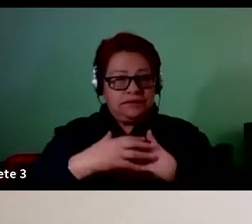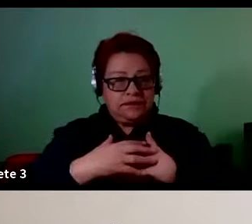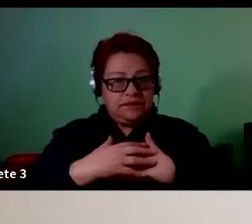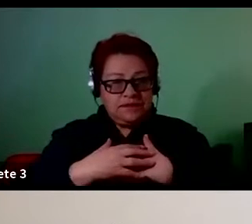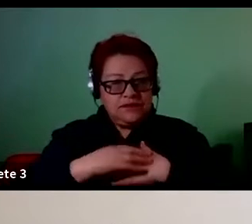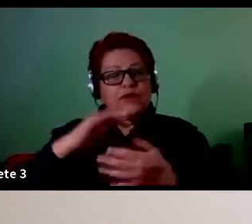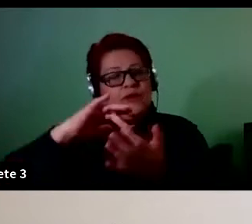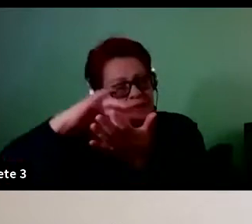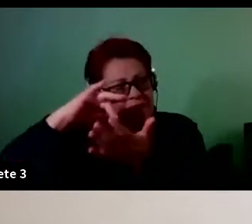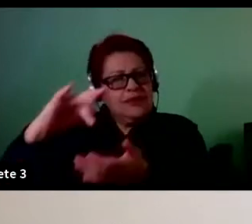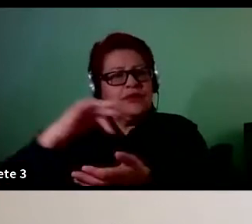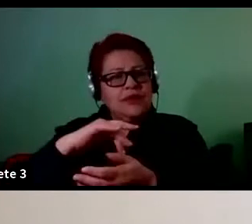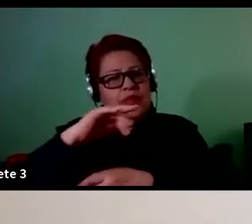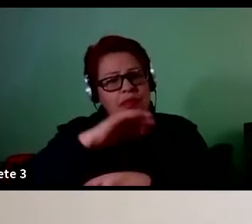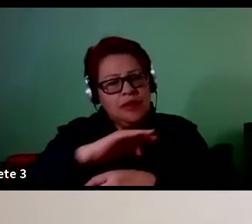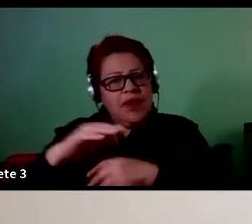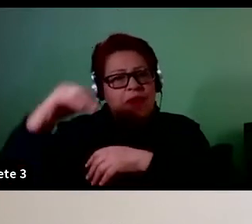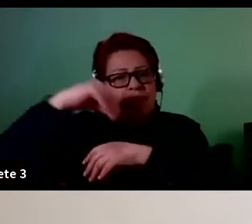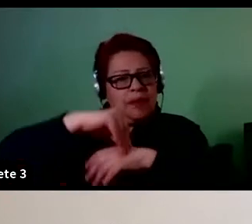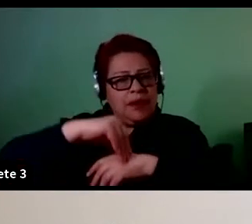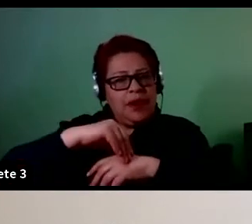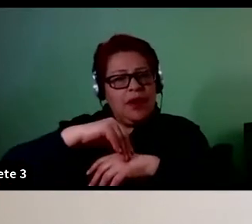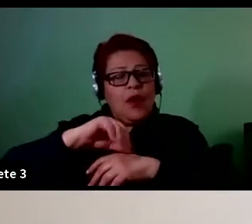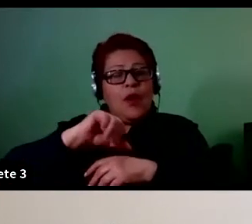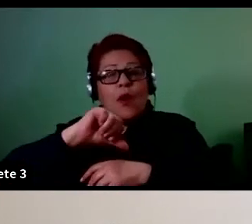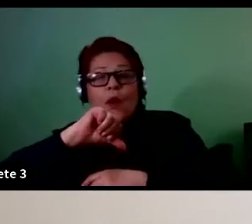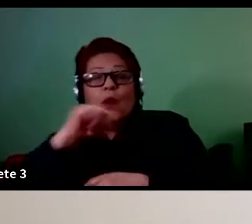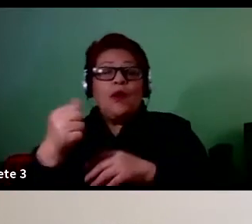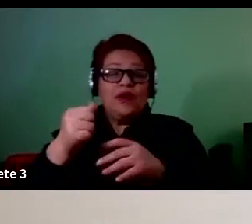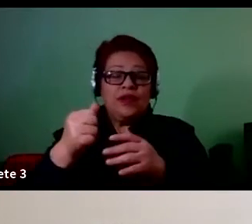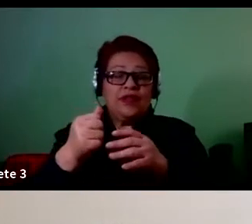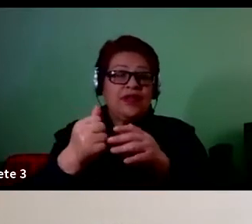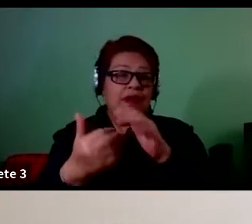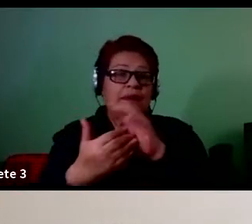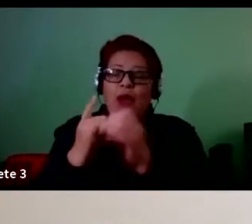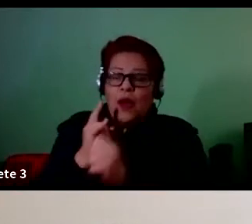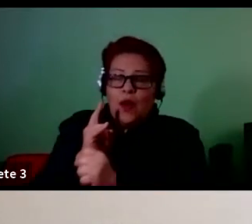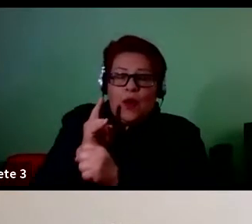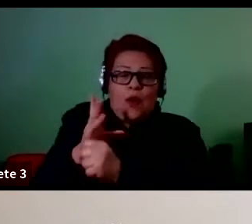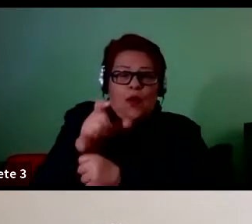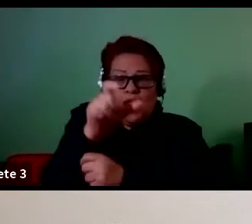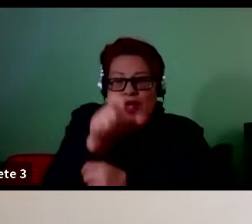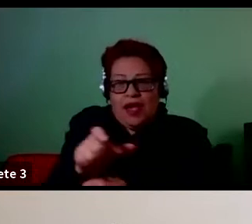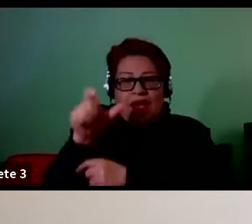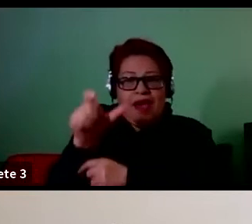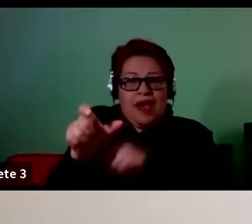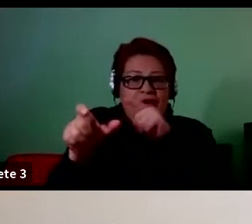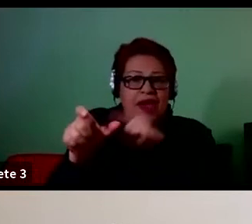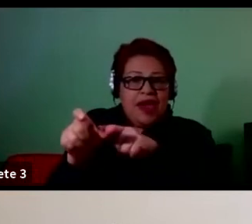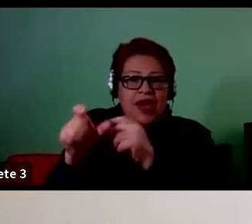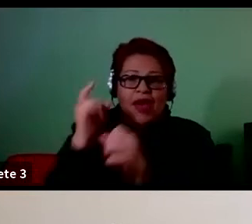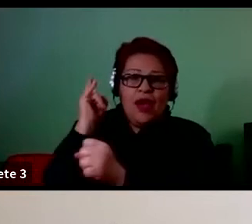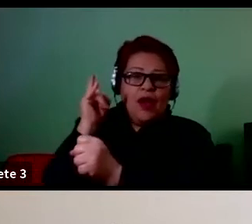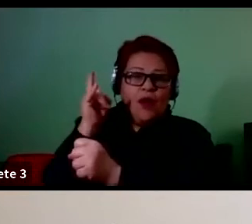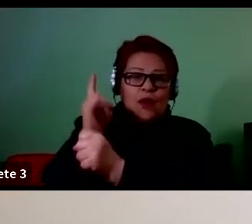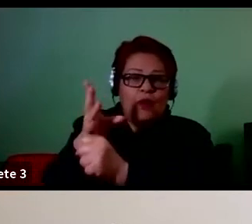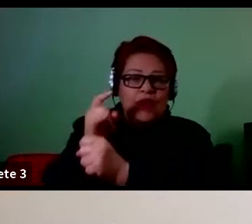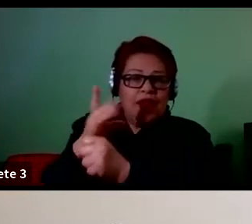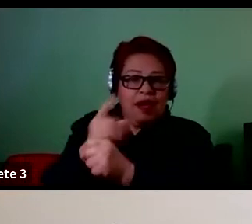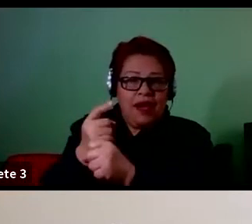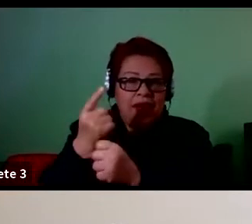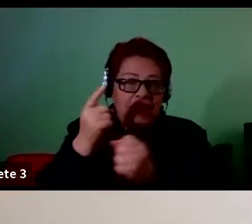Yo agradecería si se pudiera incorporar otra mesa exclusiva para esta discusión. La verdad es que hay